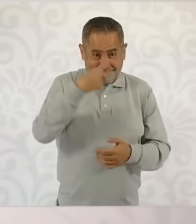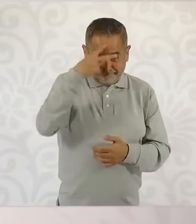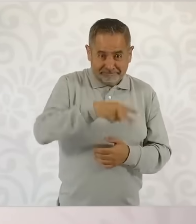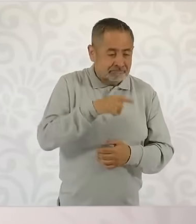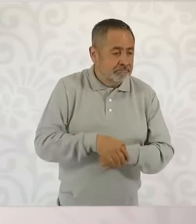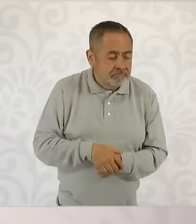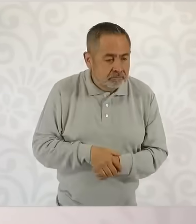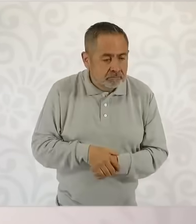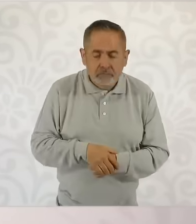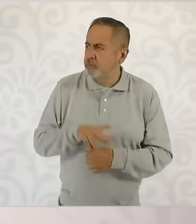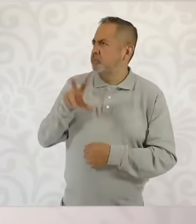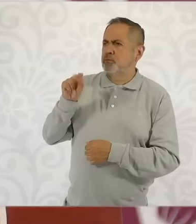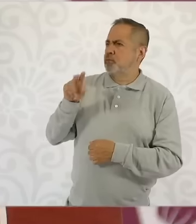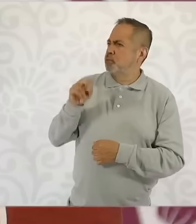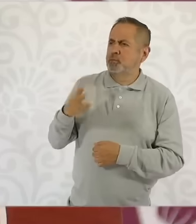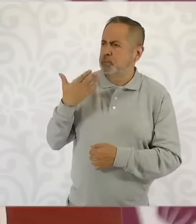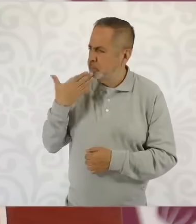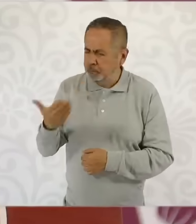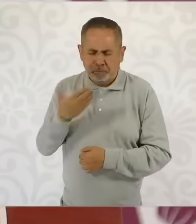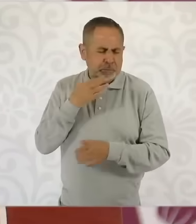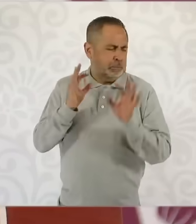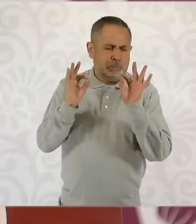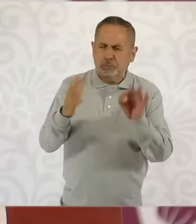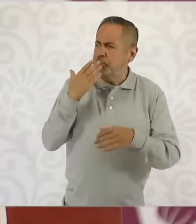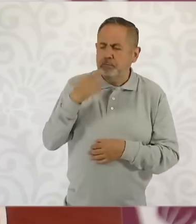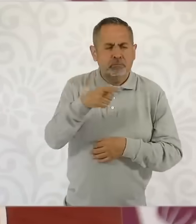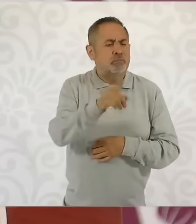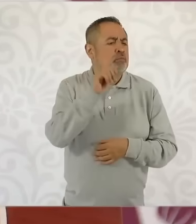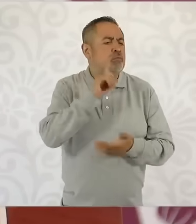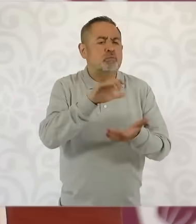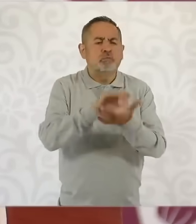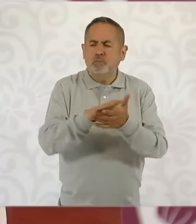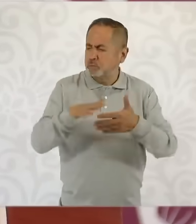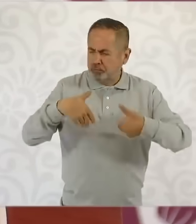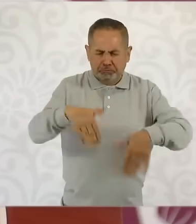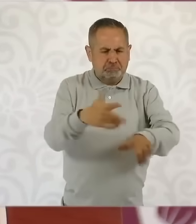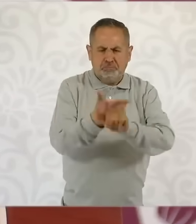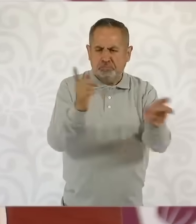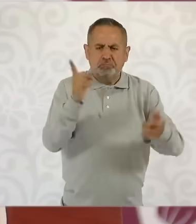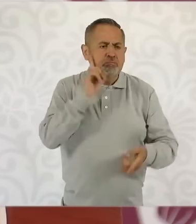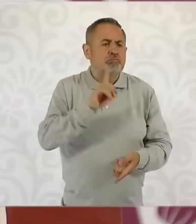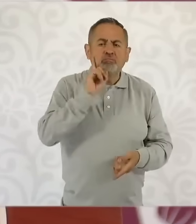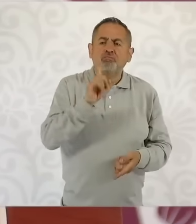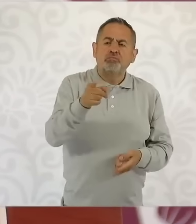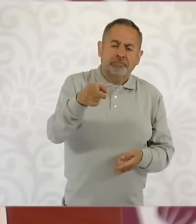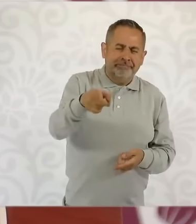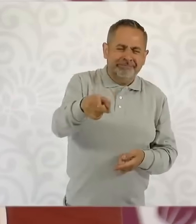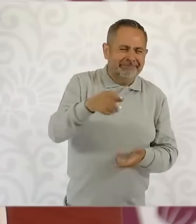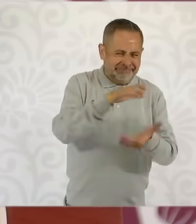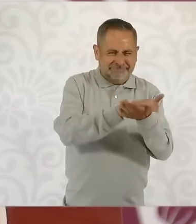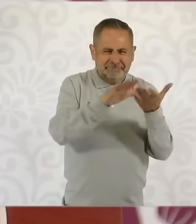no reconoce esto y dice a la esposa de García Luna que puede retirar su dinero, que se descongelen las cuentas,